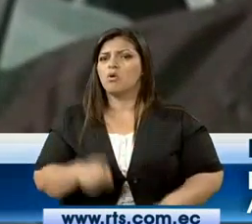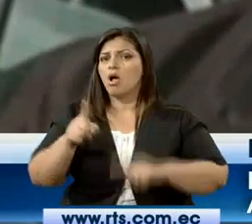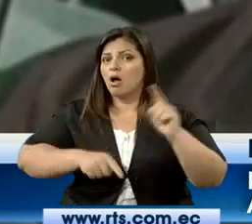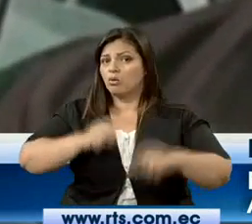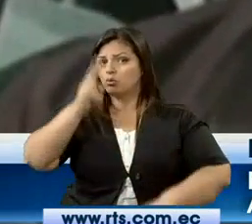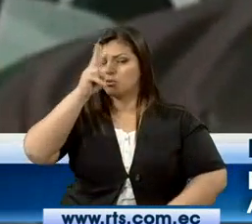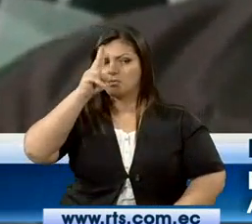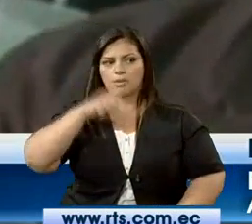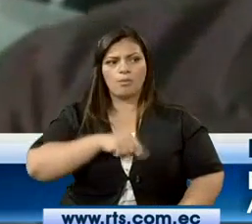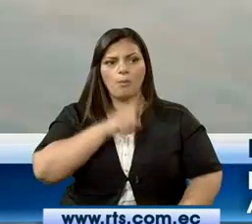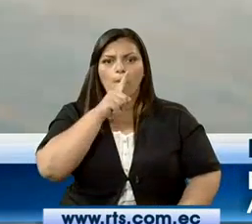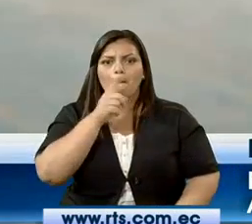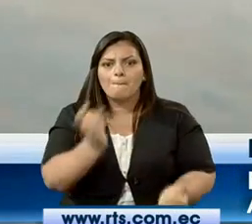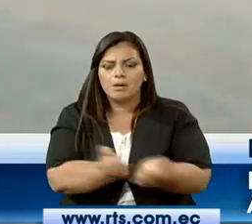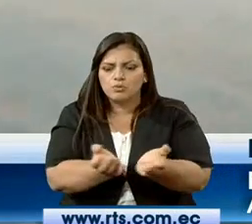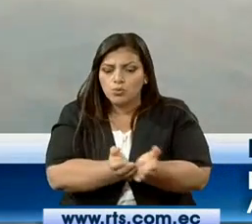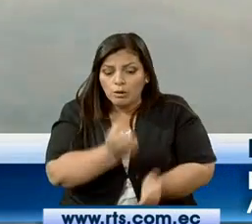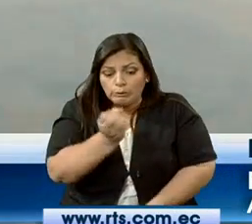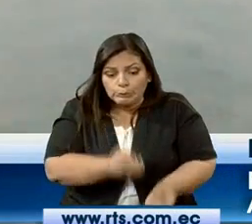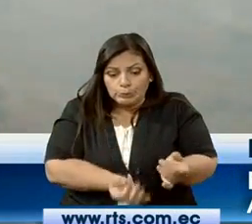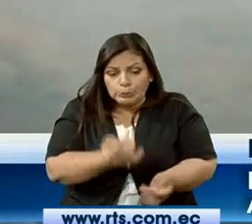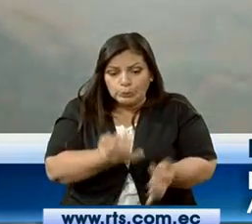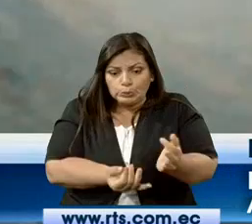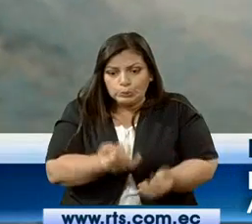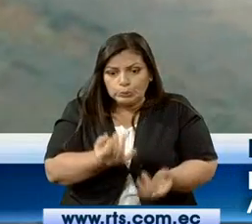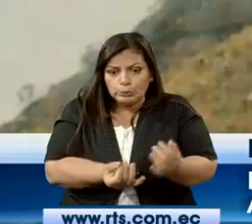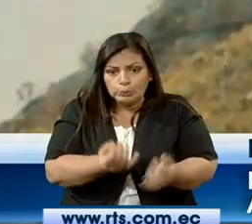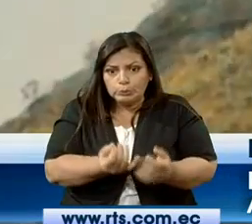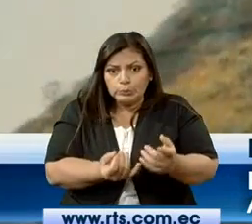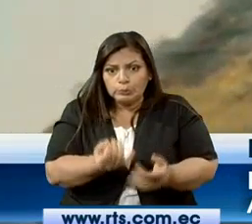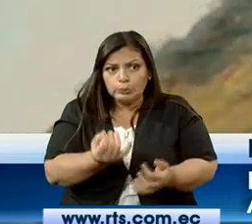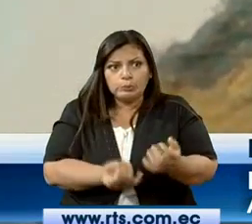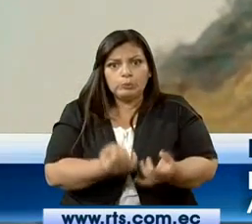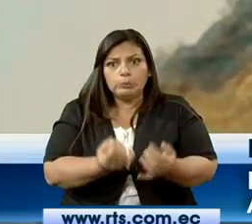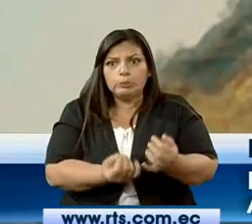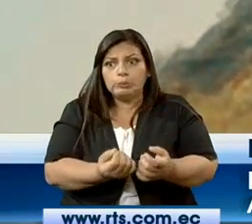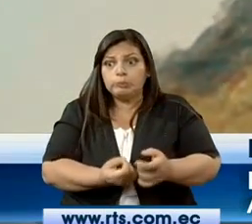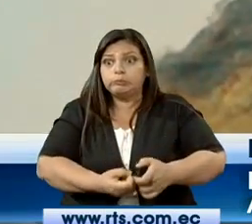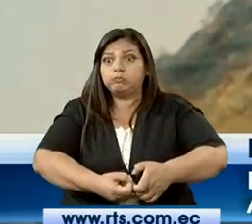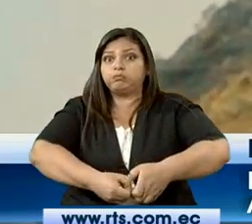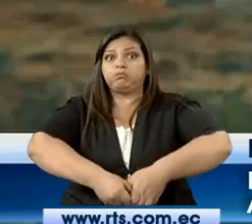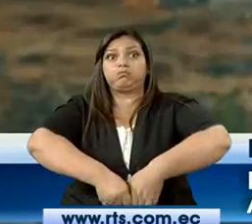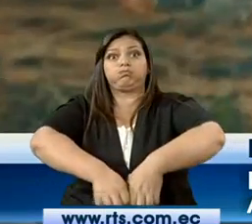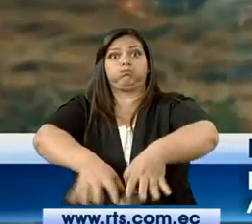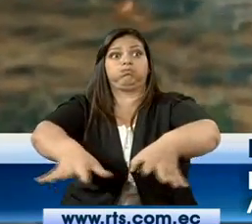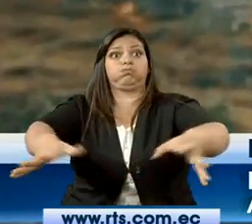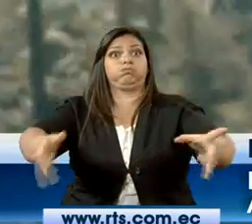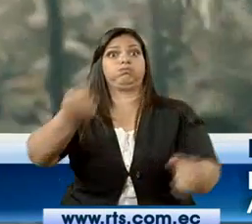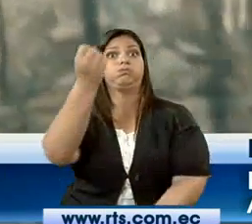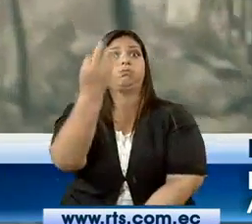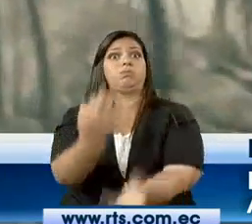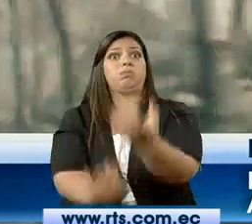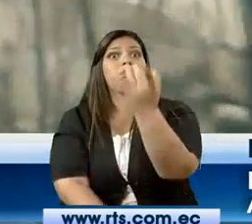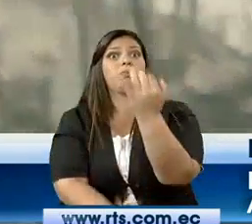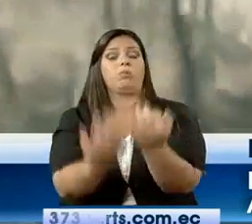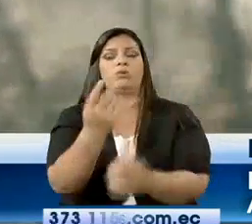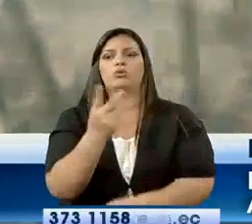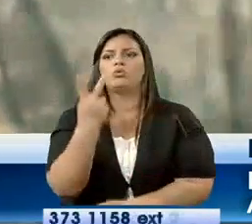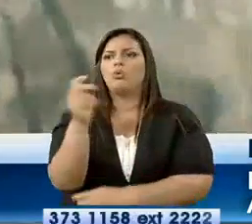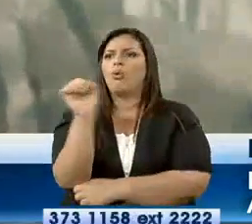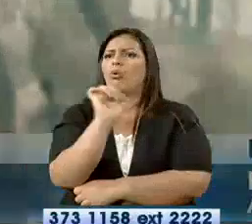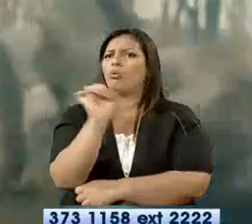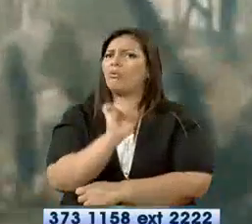de salirse de control, como ha ocasionado, vimos en Calvas cómo se perdieron dos vehículos en el incendio forestal también. En